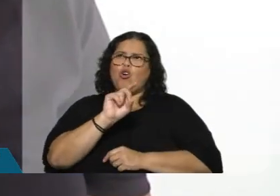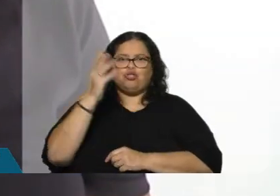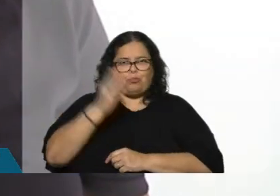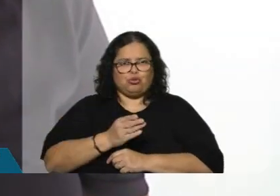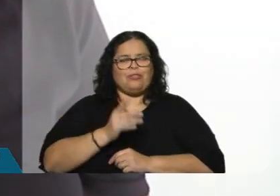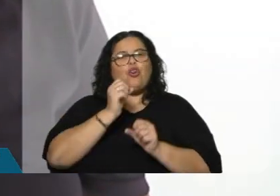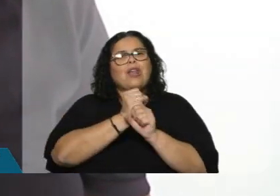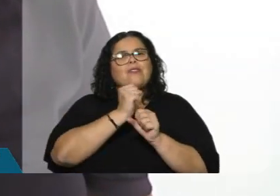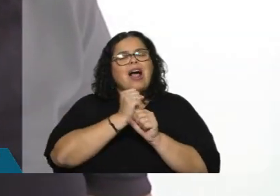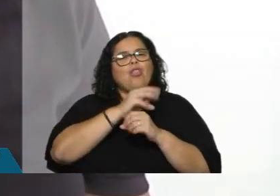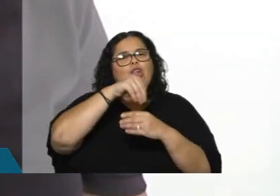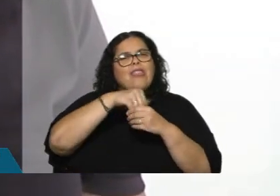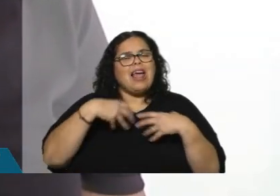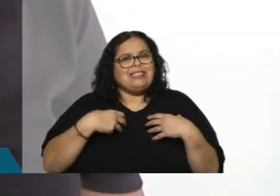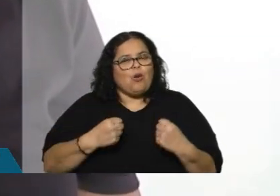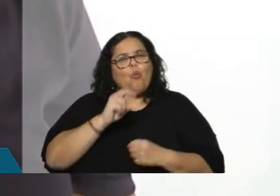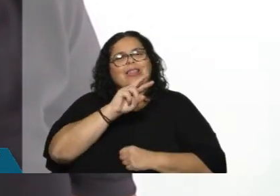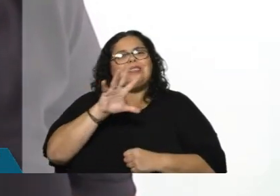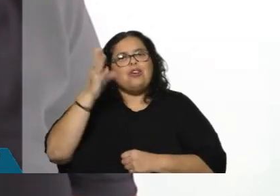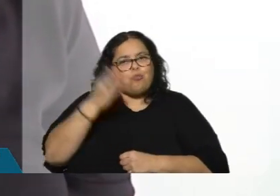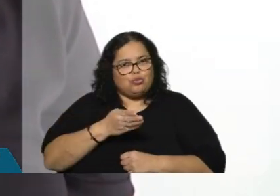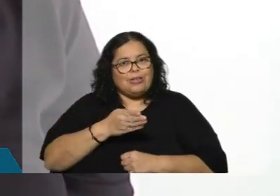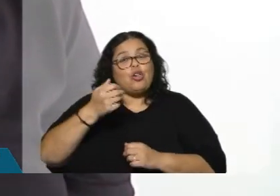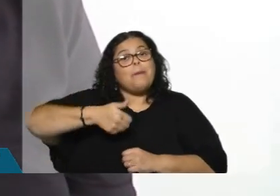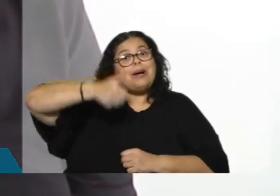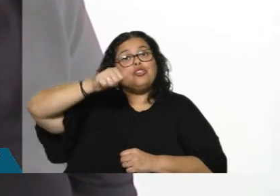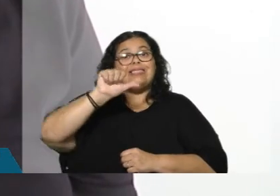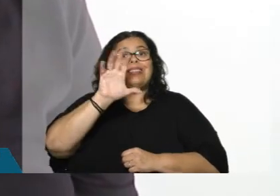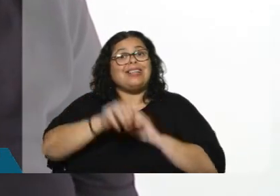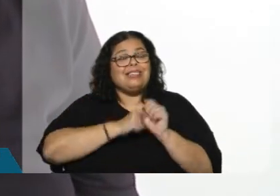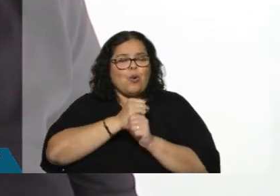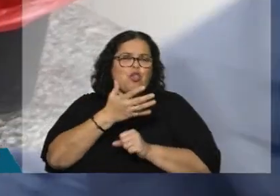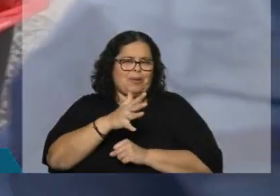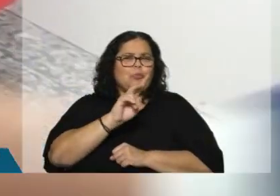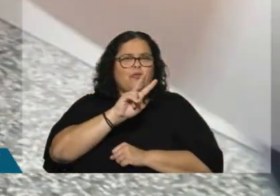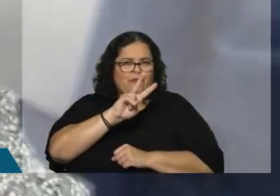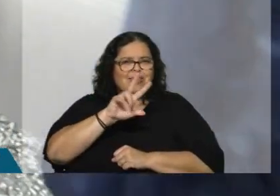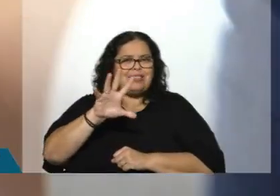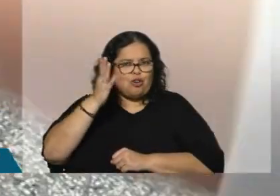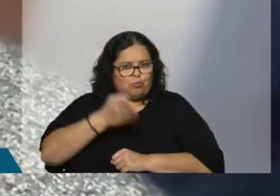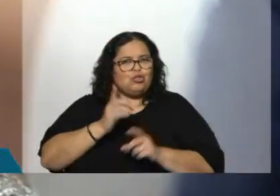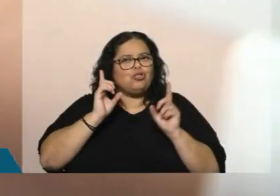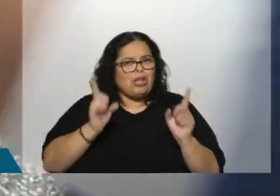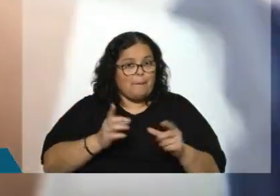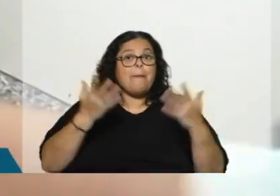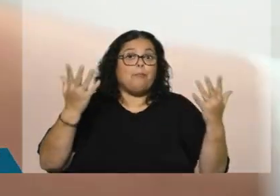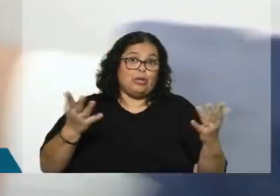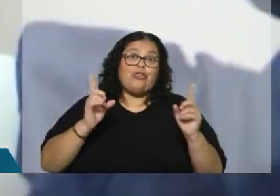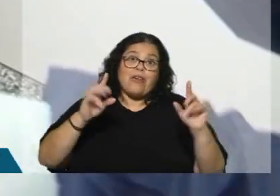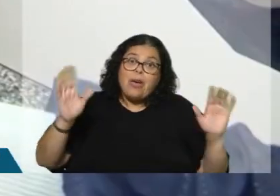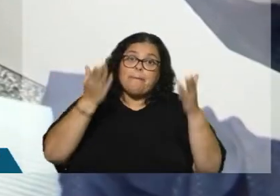en trabajadores de la salud un 25 y en mayores de 65 creo que también están un 25%, con lo cual hay